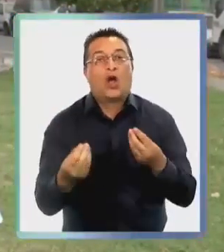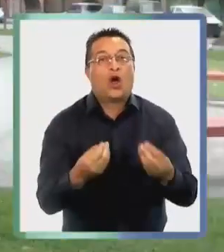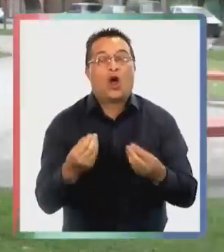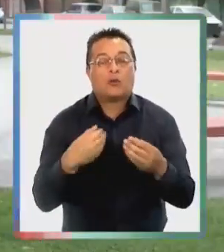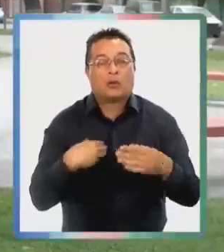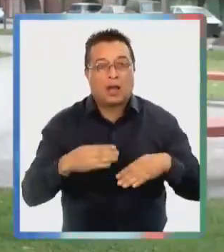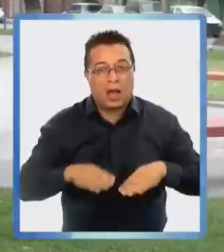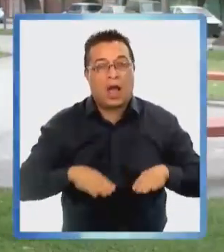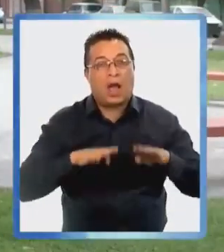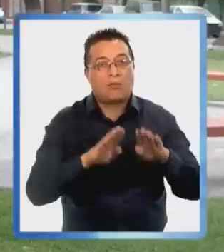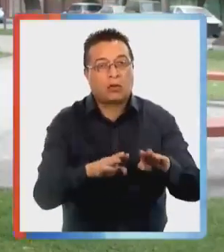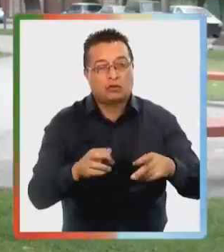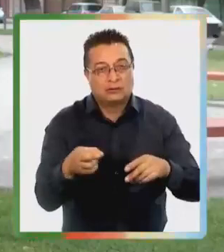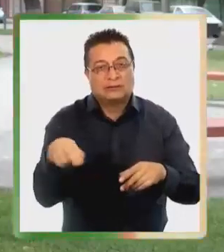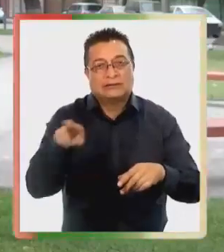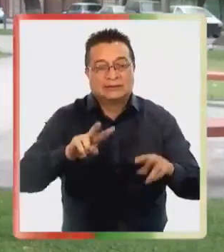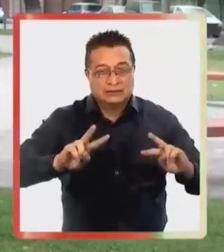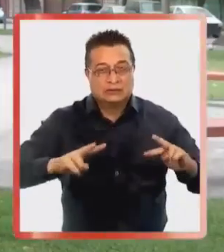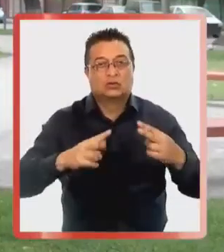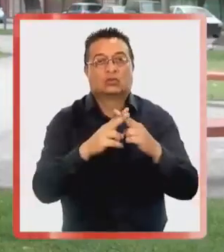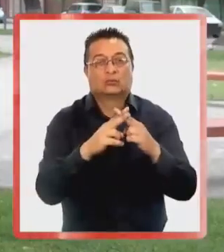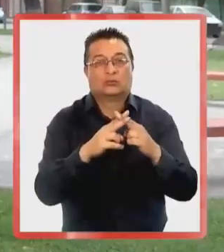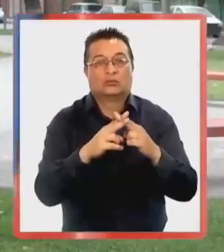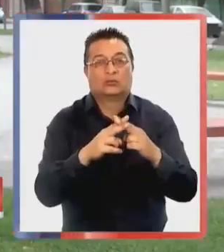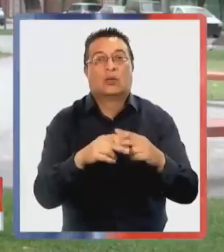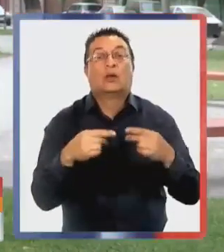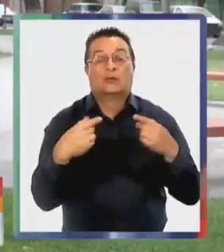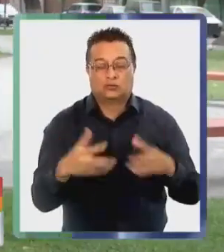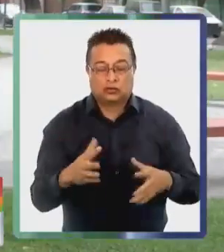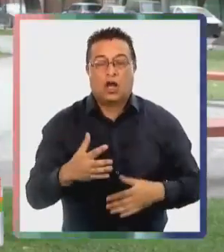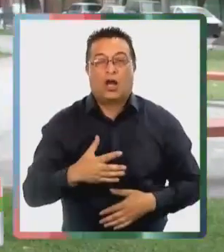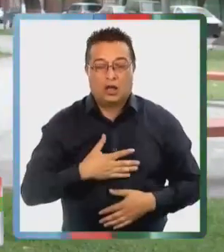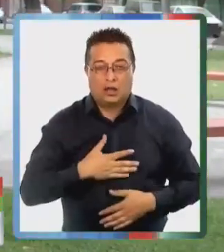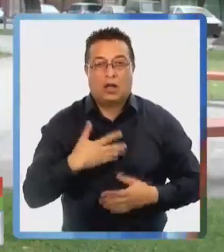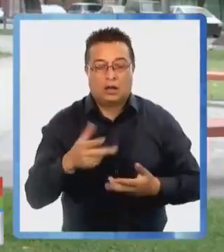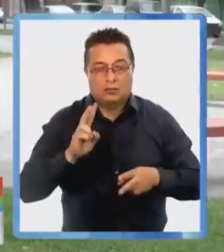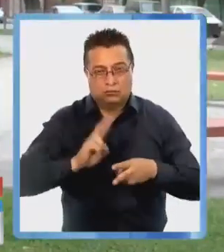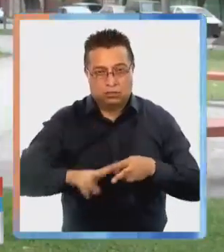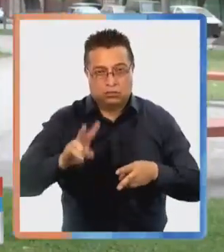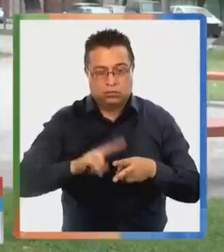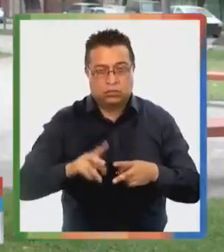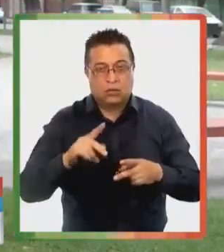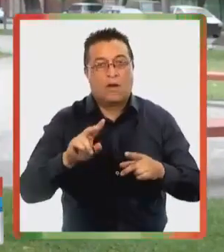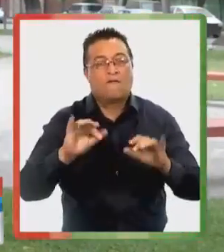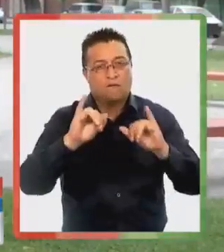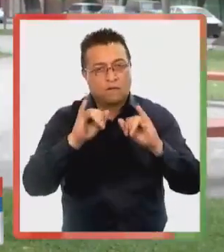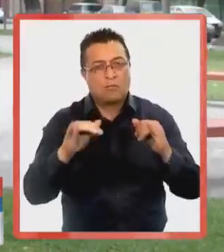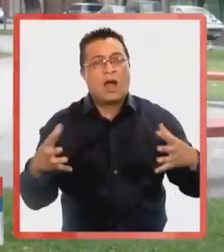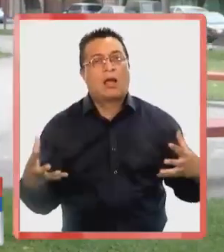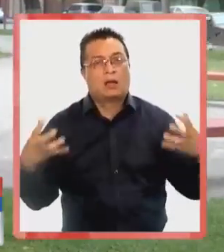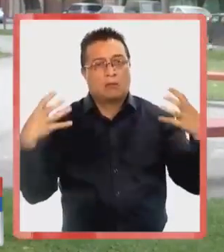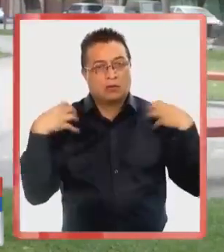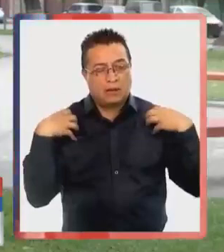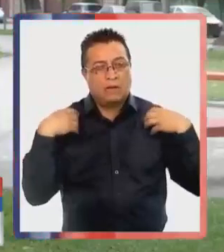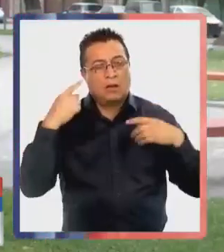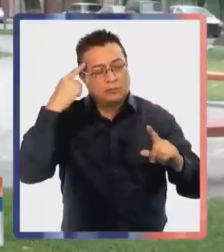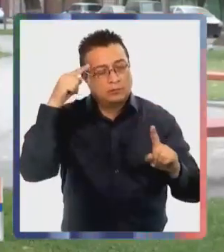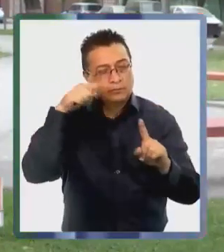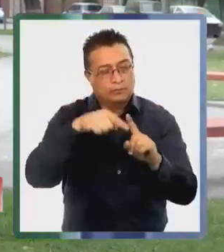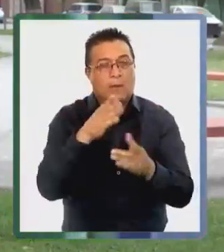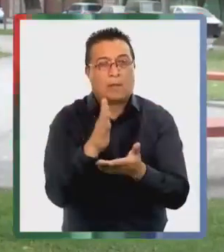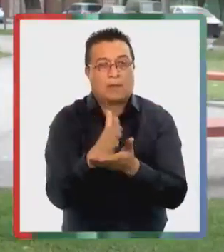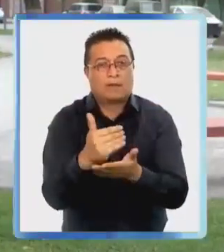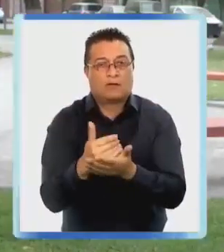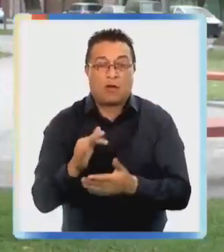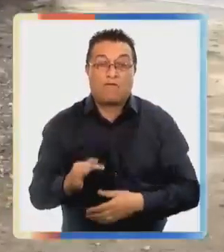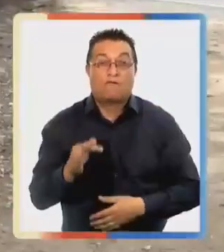reconstruimos. Tenemos que empezar a abordarla de una manera responsable y pensando también en la planificación futura de lo que tienen que ser